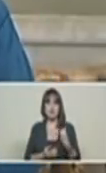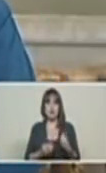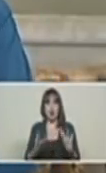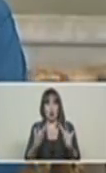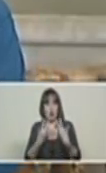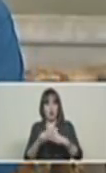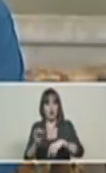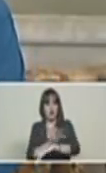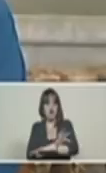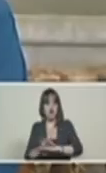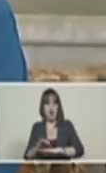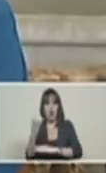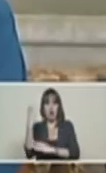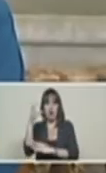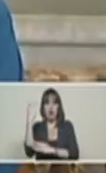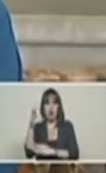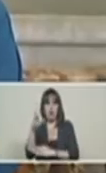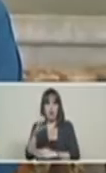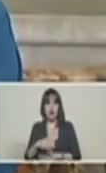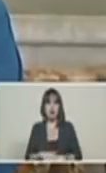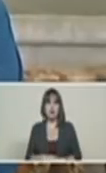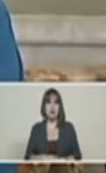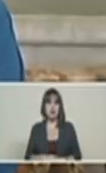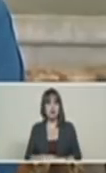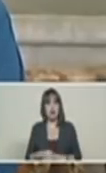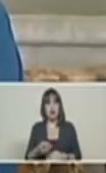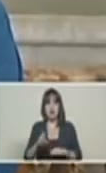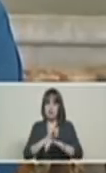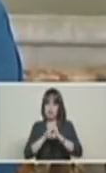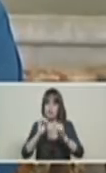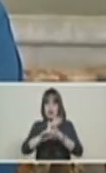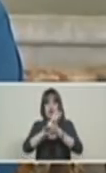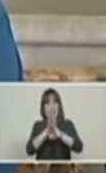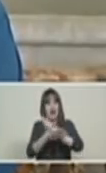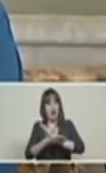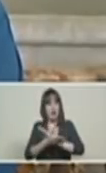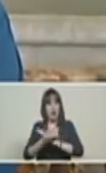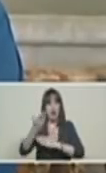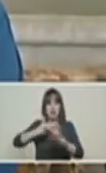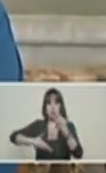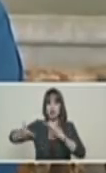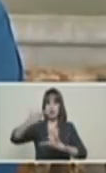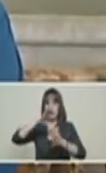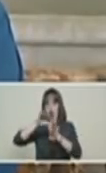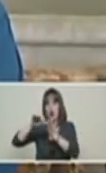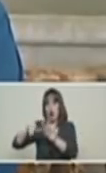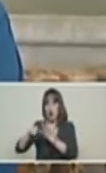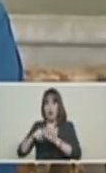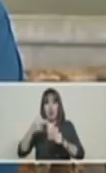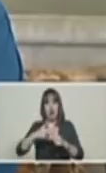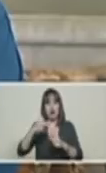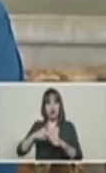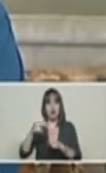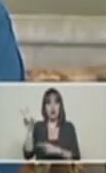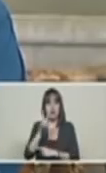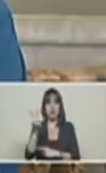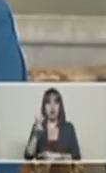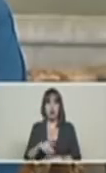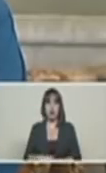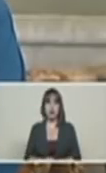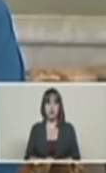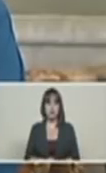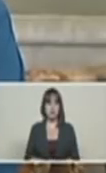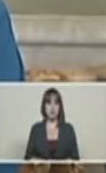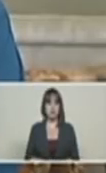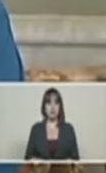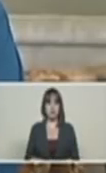acabar con el contrabando de la gasolina venezolana y los hidrocarburos venezolanos, que